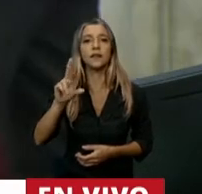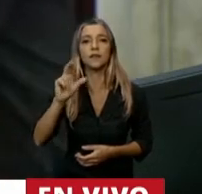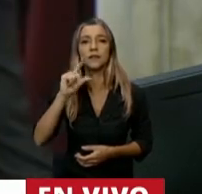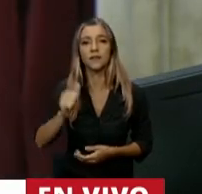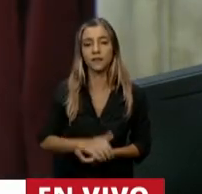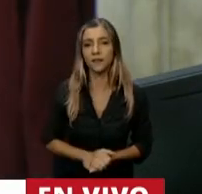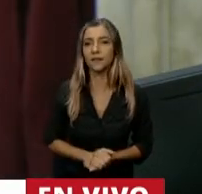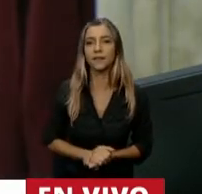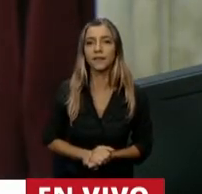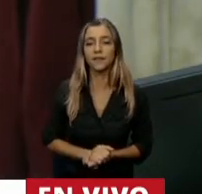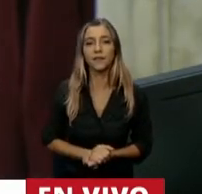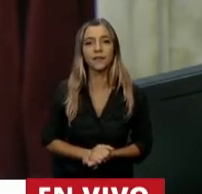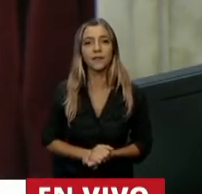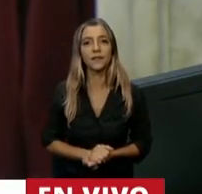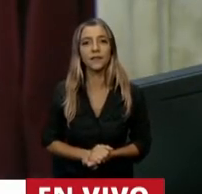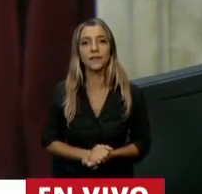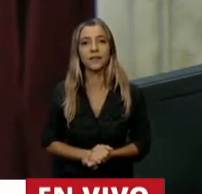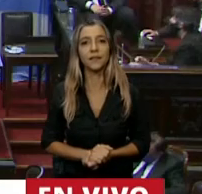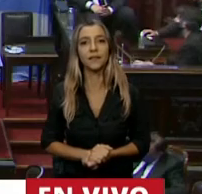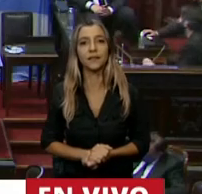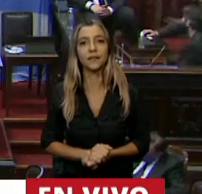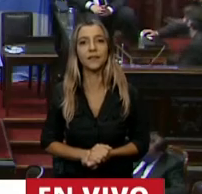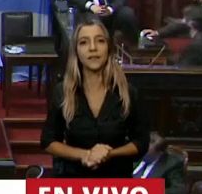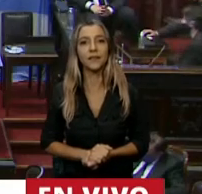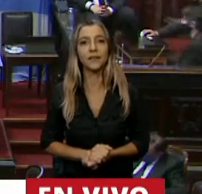Presidente, soy Marta Macha.